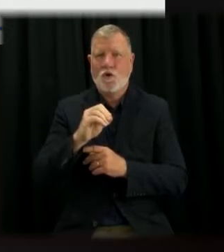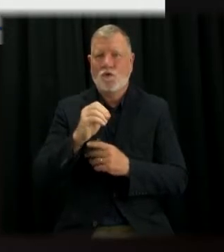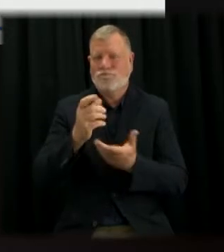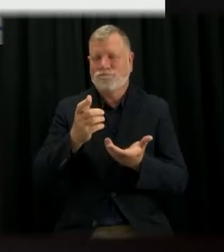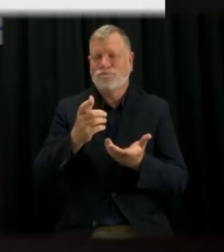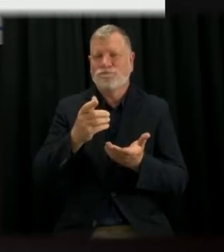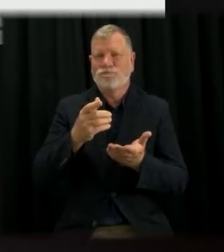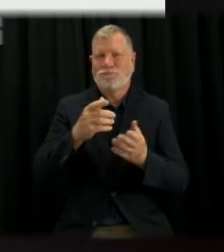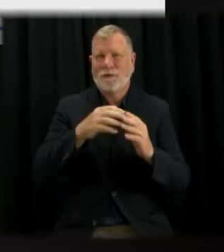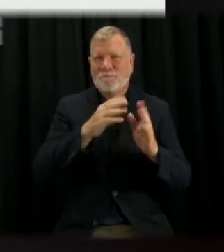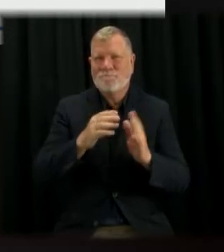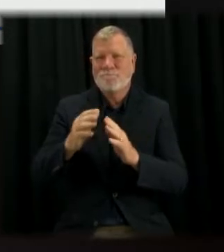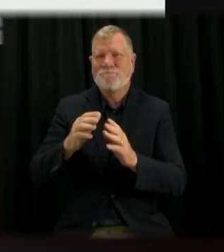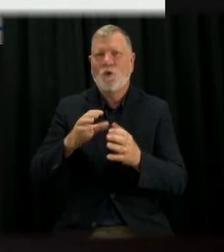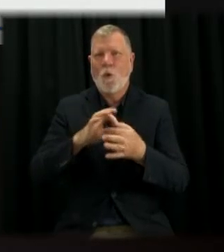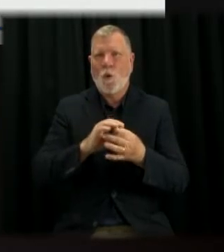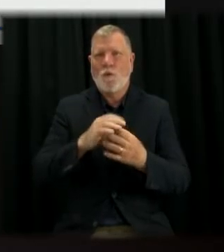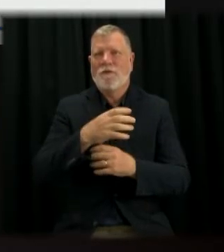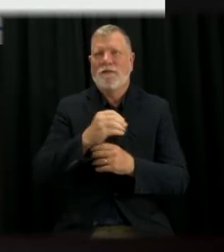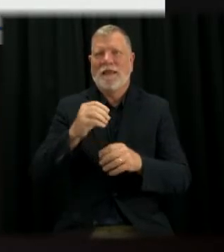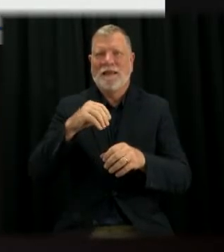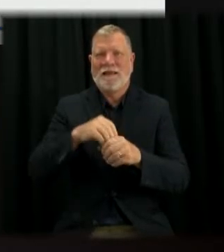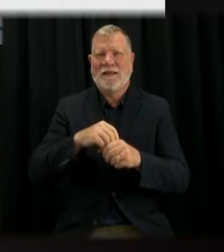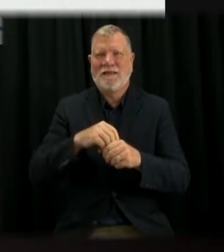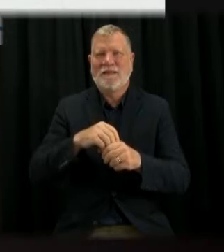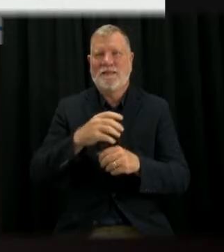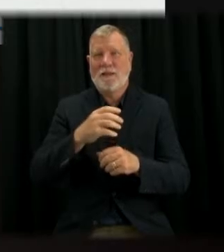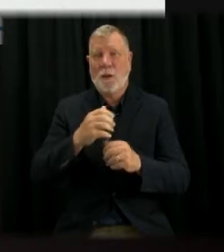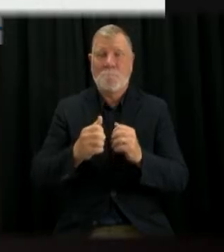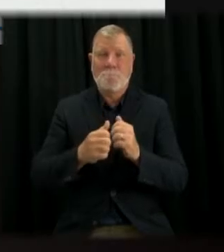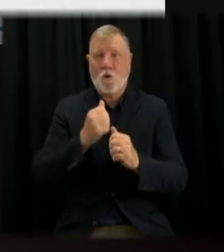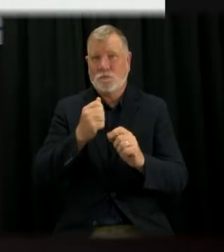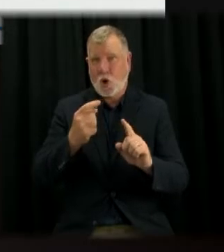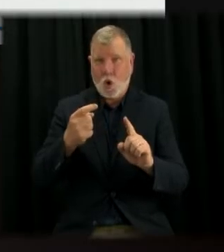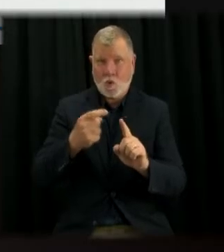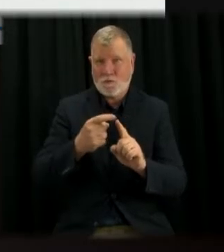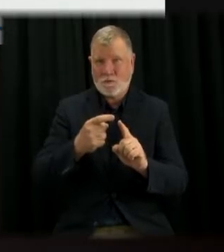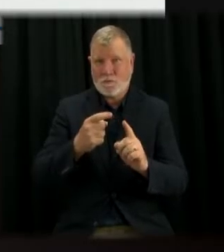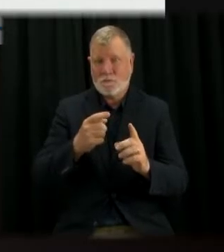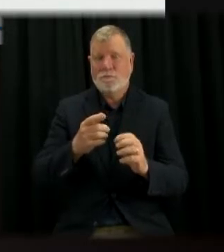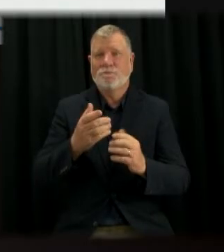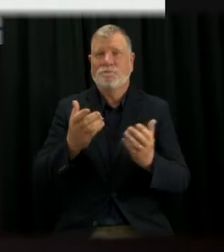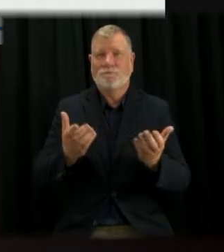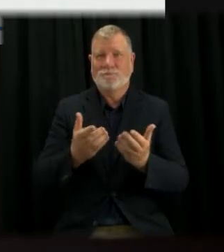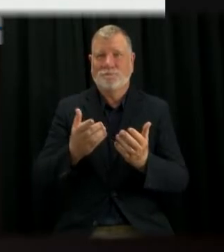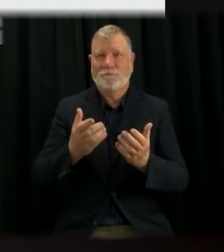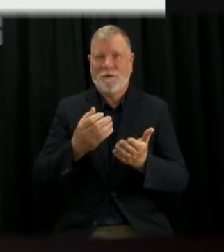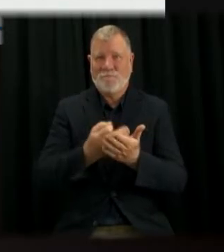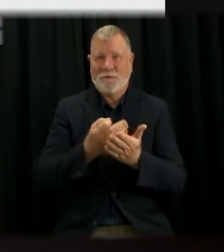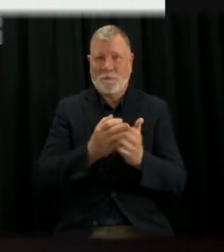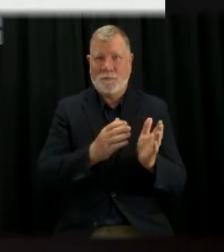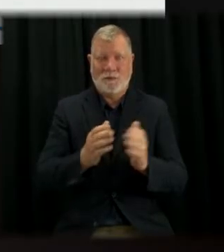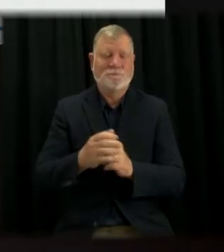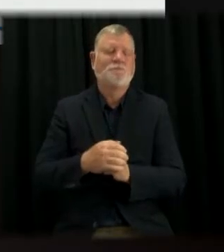del portafolio de PRITCO para gastos capitales que son importantes para este plan